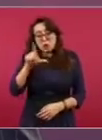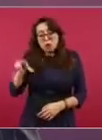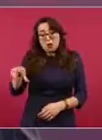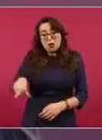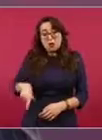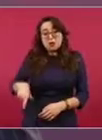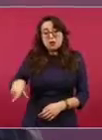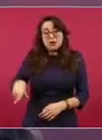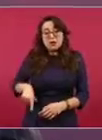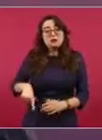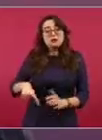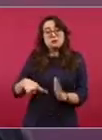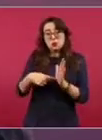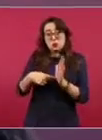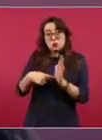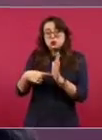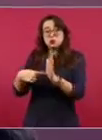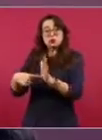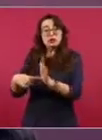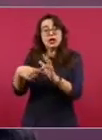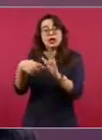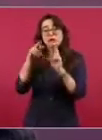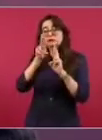yo los pongo en riesgo